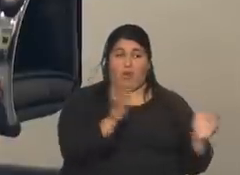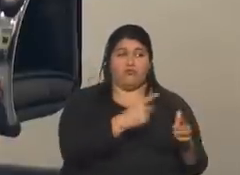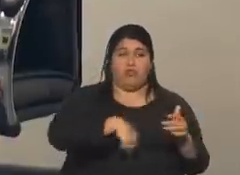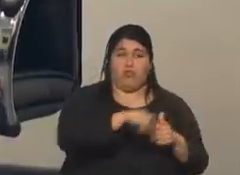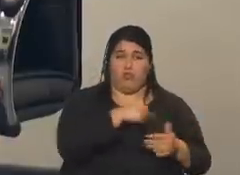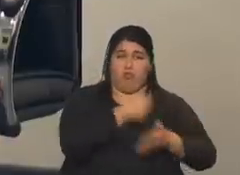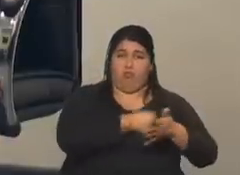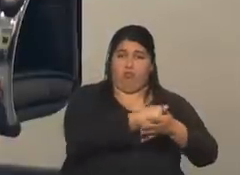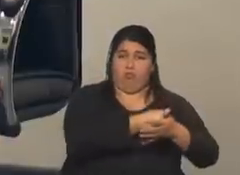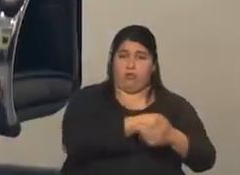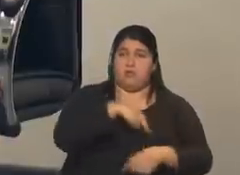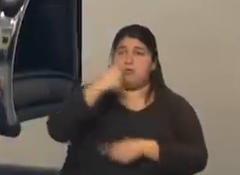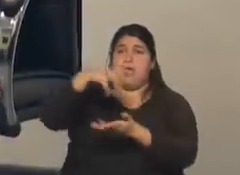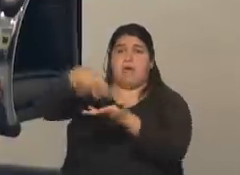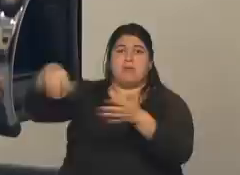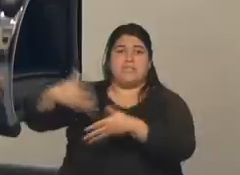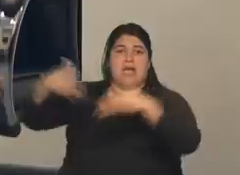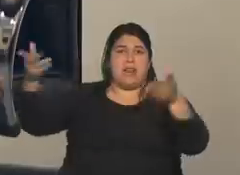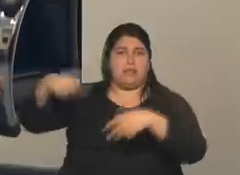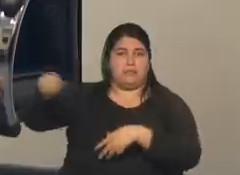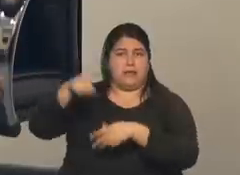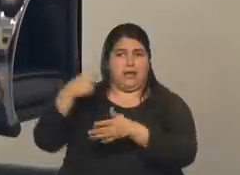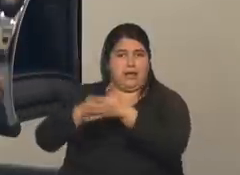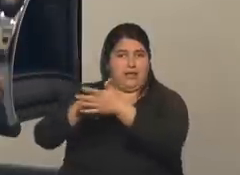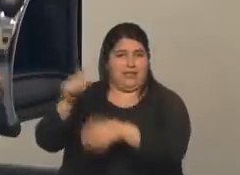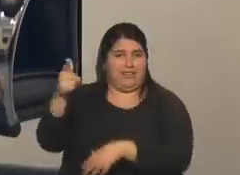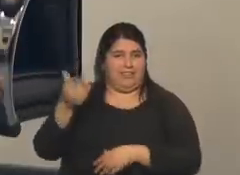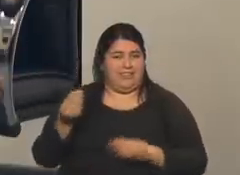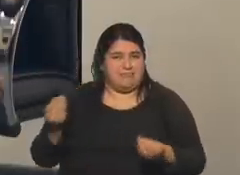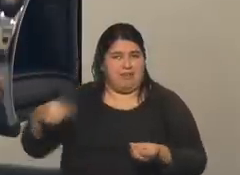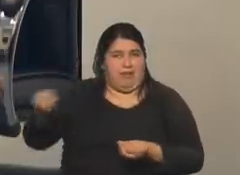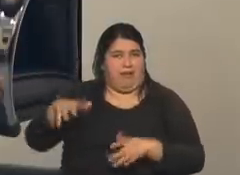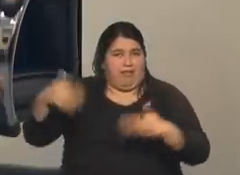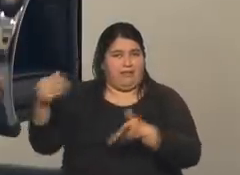el tema, marcan como ellos quieren, y